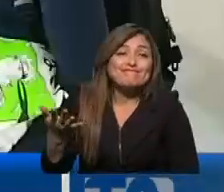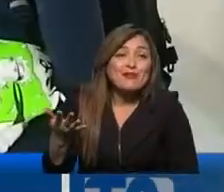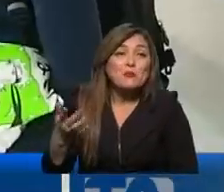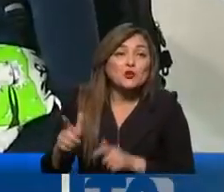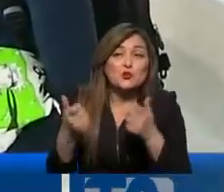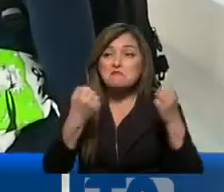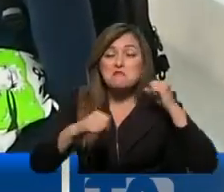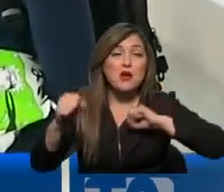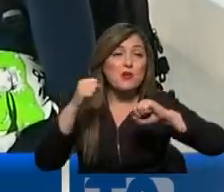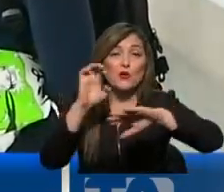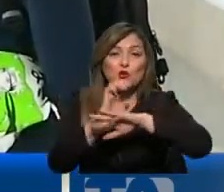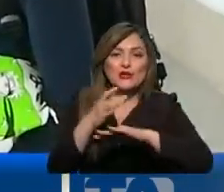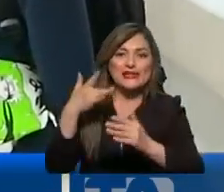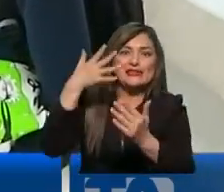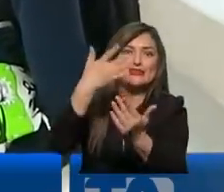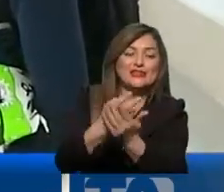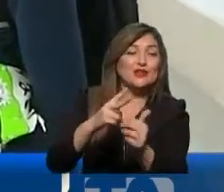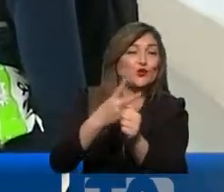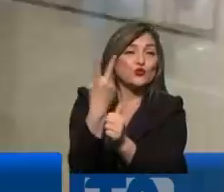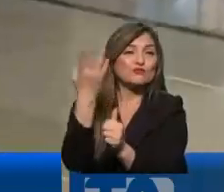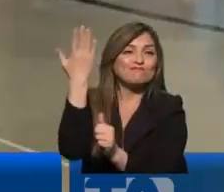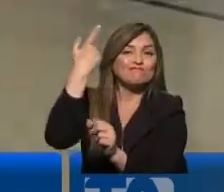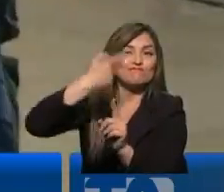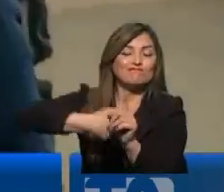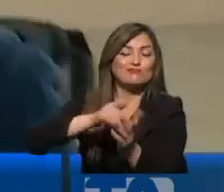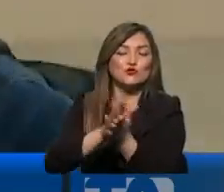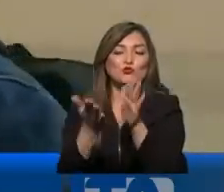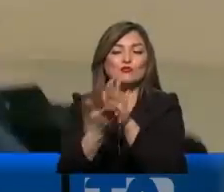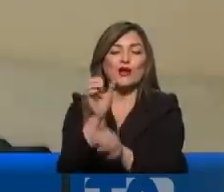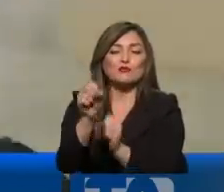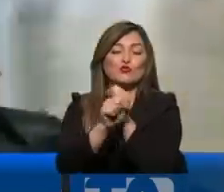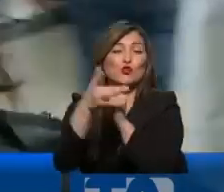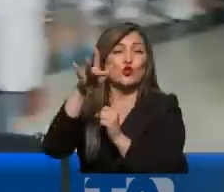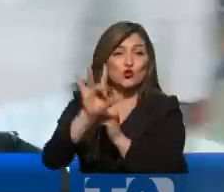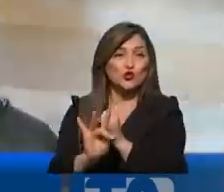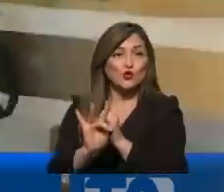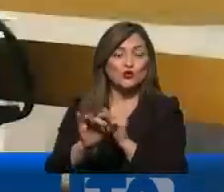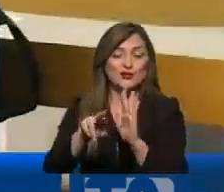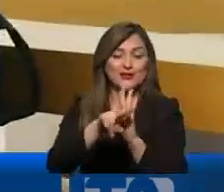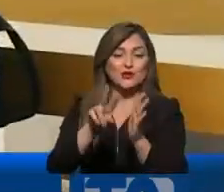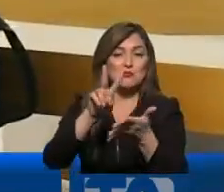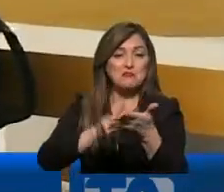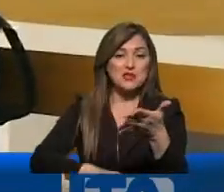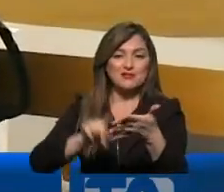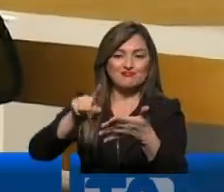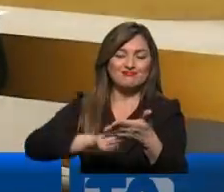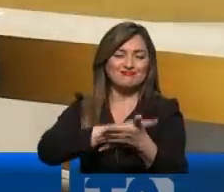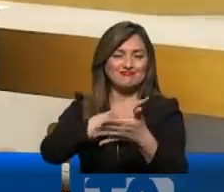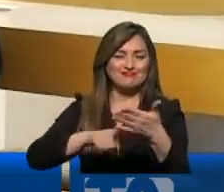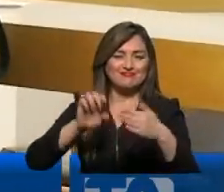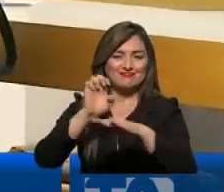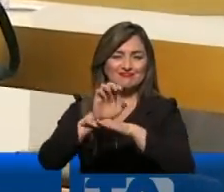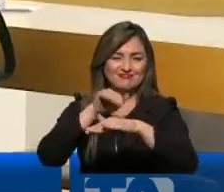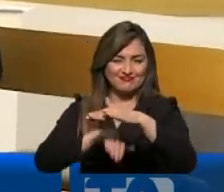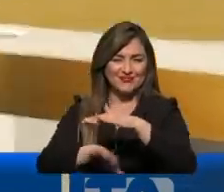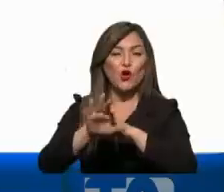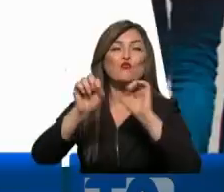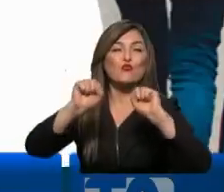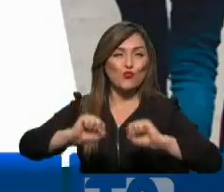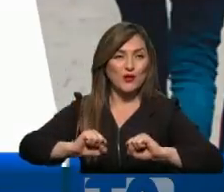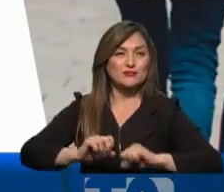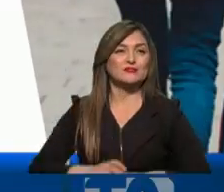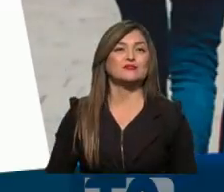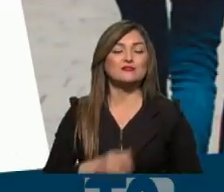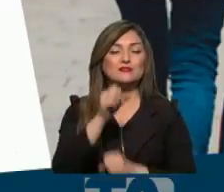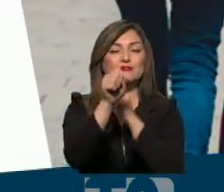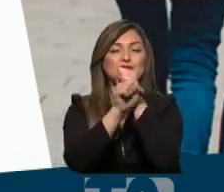destino de viaje de los ecuatorianos, pues desde noviembre de 2018 el país eliminó el requisito de visado para que los ecuatorianos puedan ingresar. En lo que